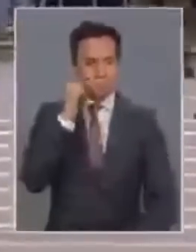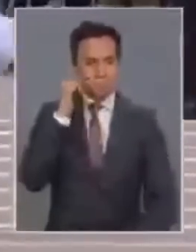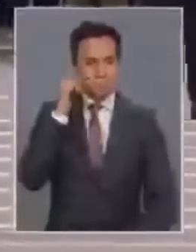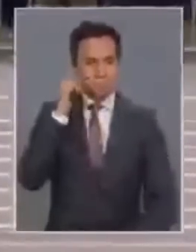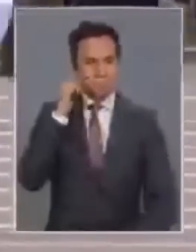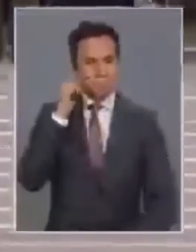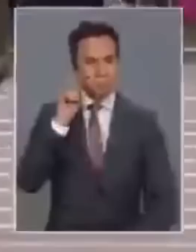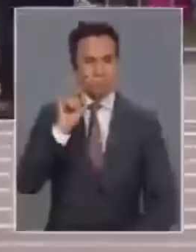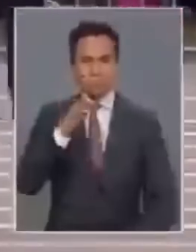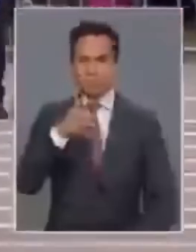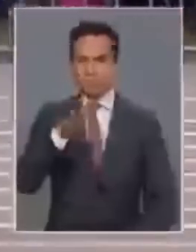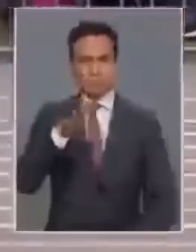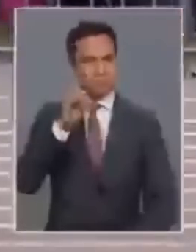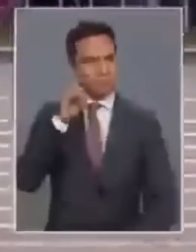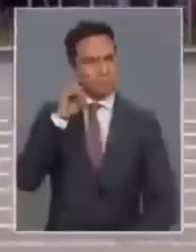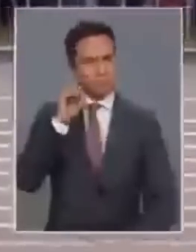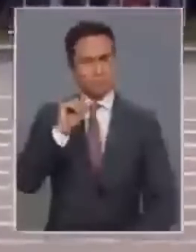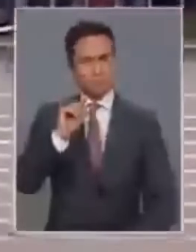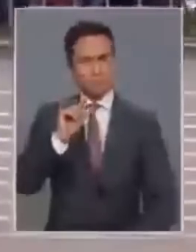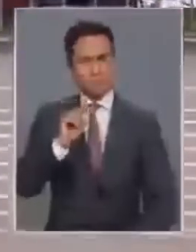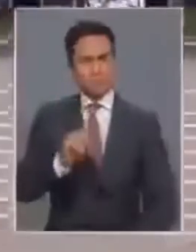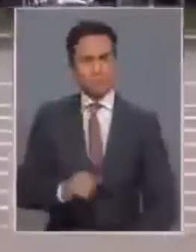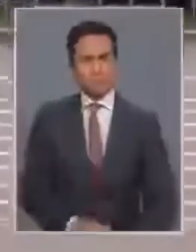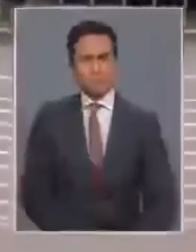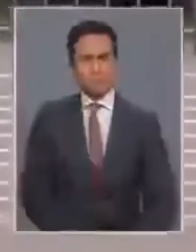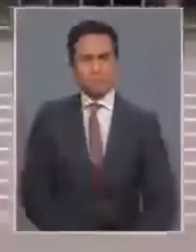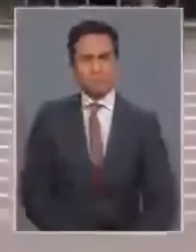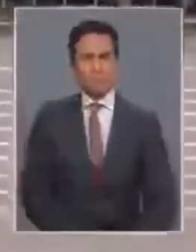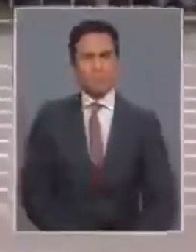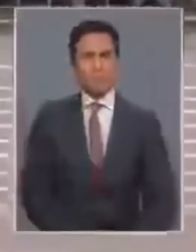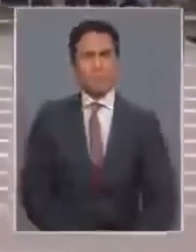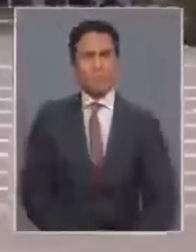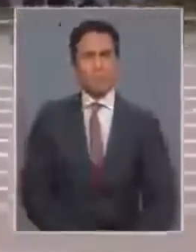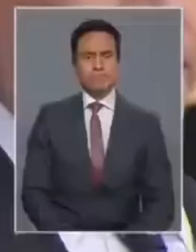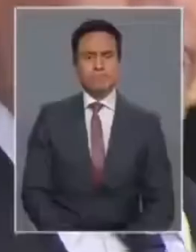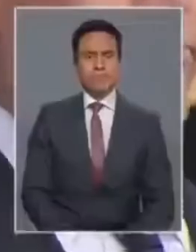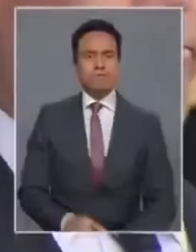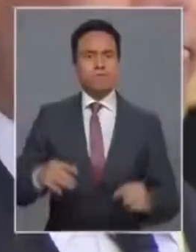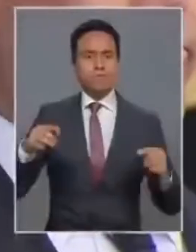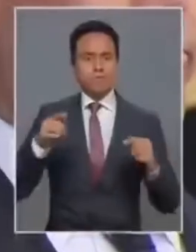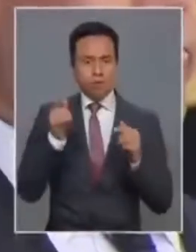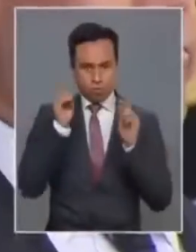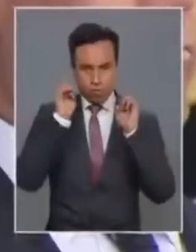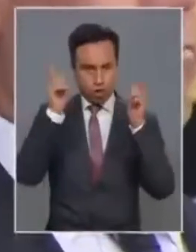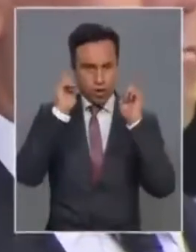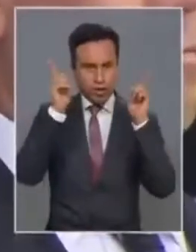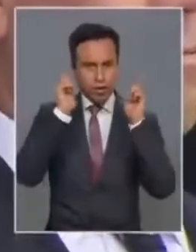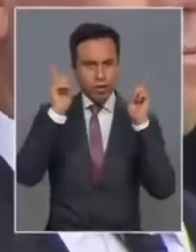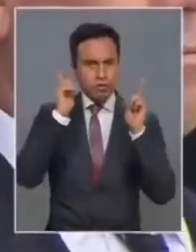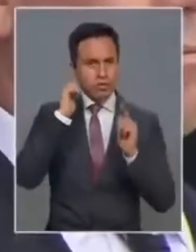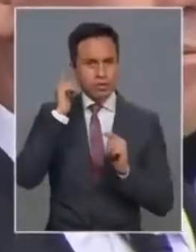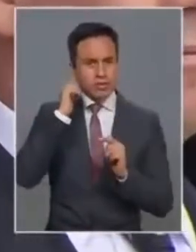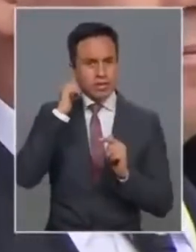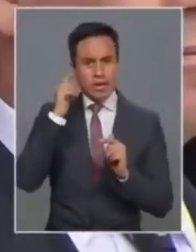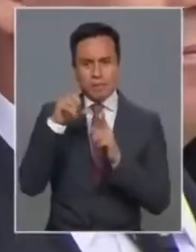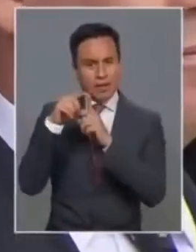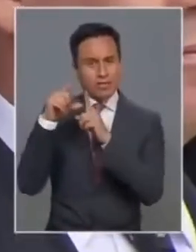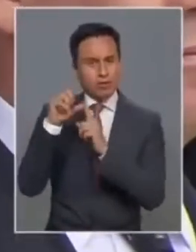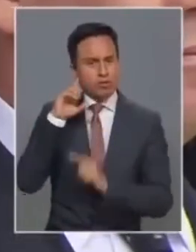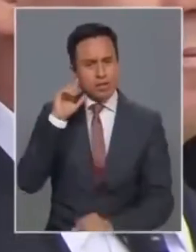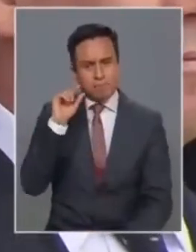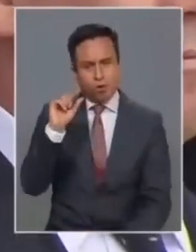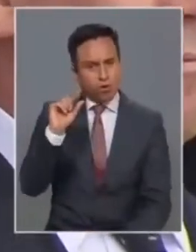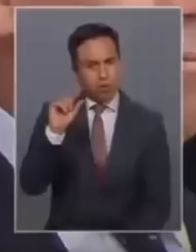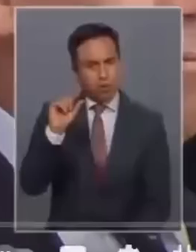Silva de la Carpe, está conformado por la Escuela de Aviación Capitán Manuel Sánchez. Sí, hicieron por un ladito, pero el Estado Mayor y estandartes de combate de la Fuerza